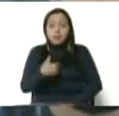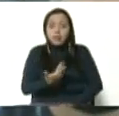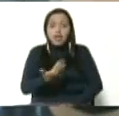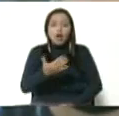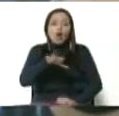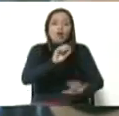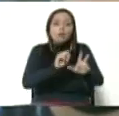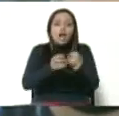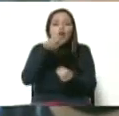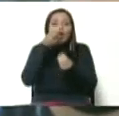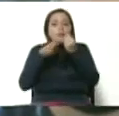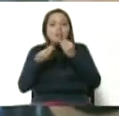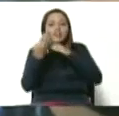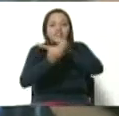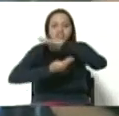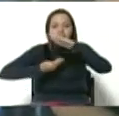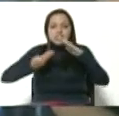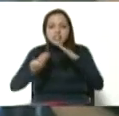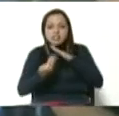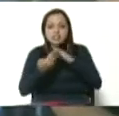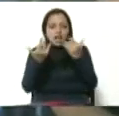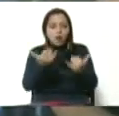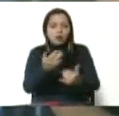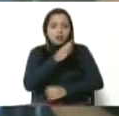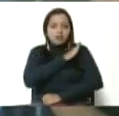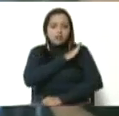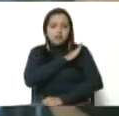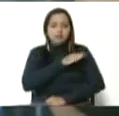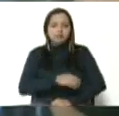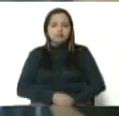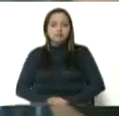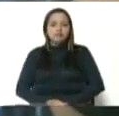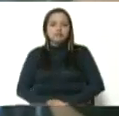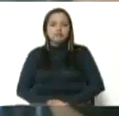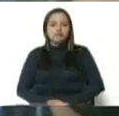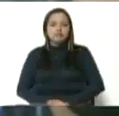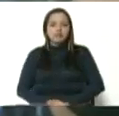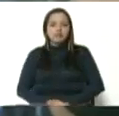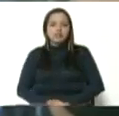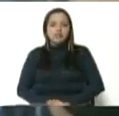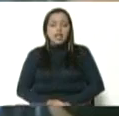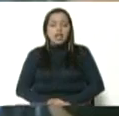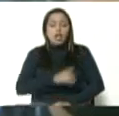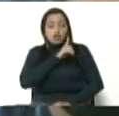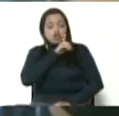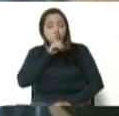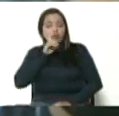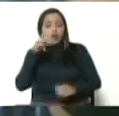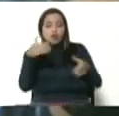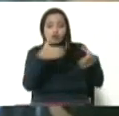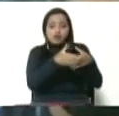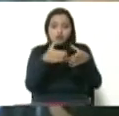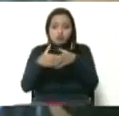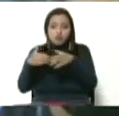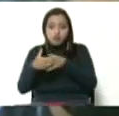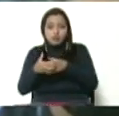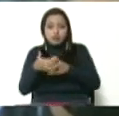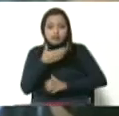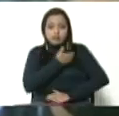canasta básica que actualmente tenemos. De manera que en nombre del Frente de Balmore Rodríguez